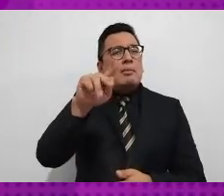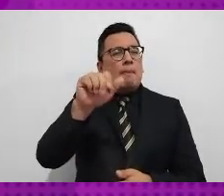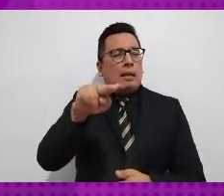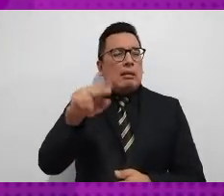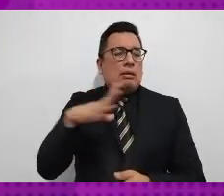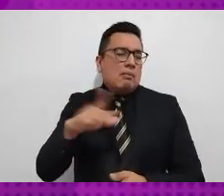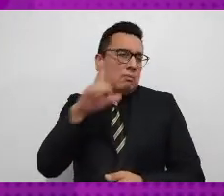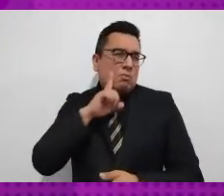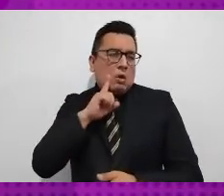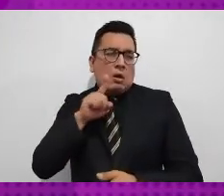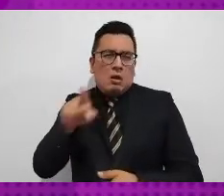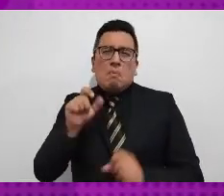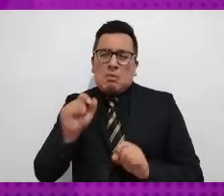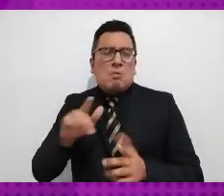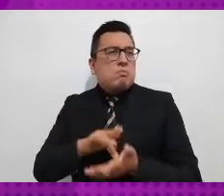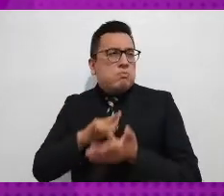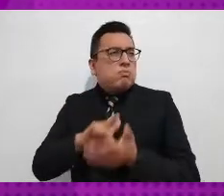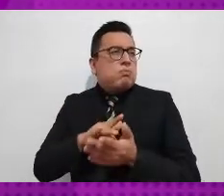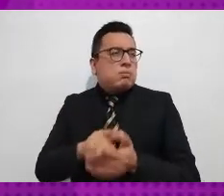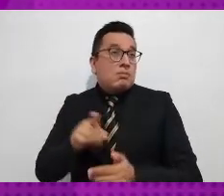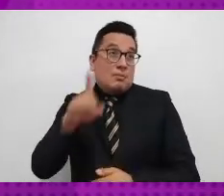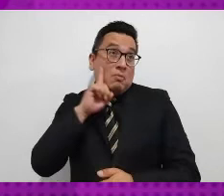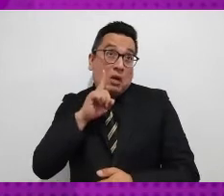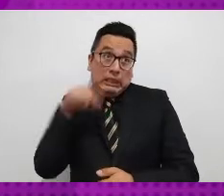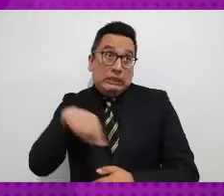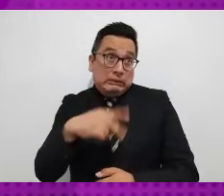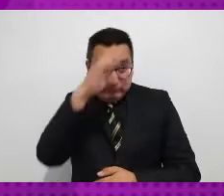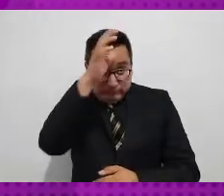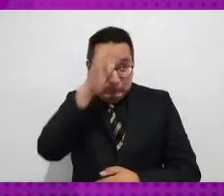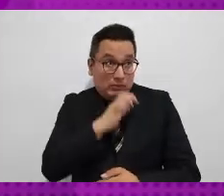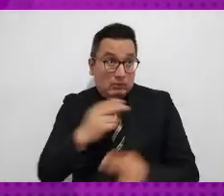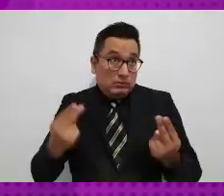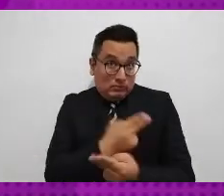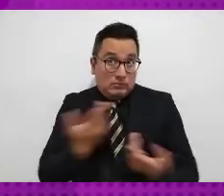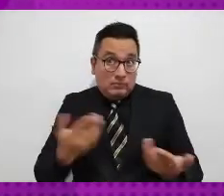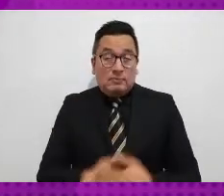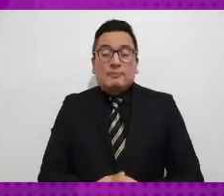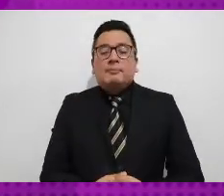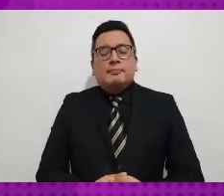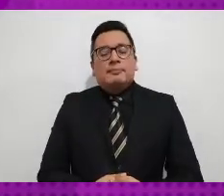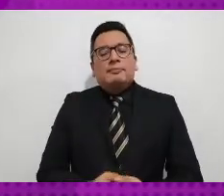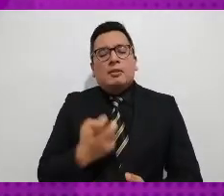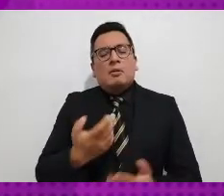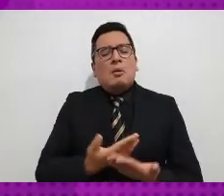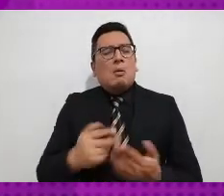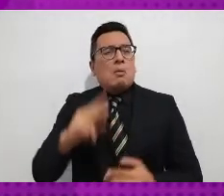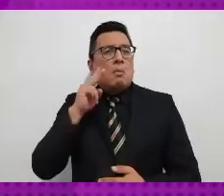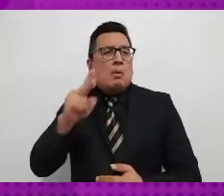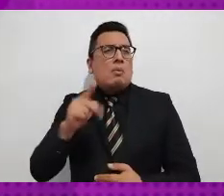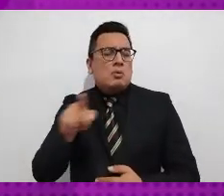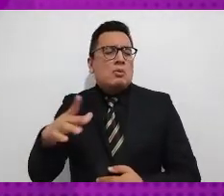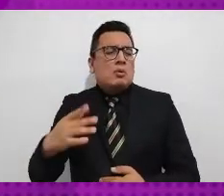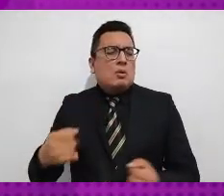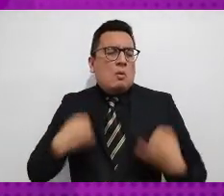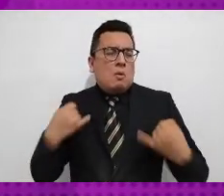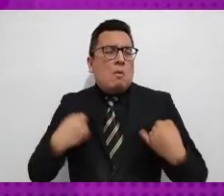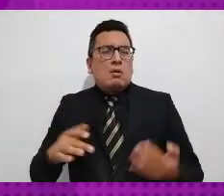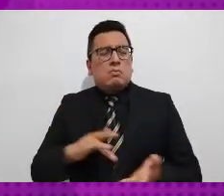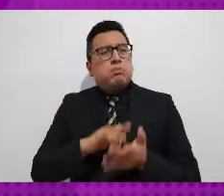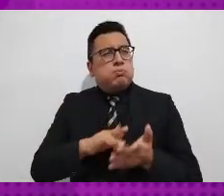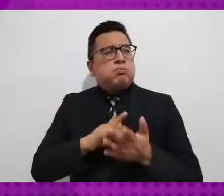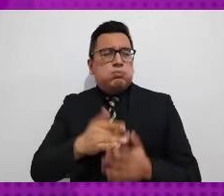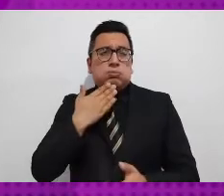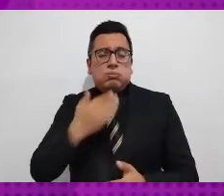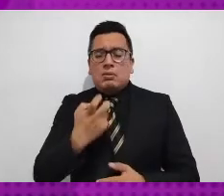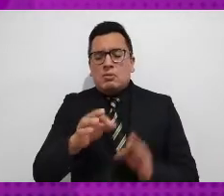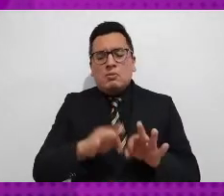están como en la parte millennial, ya están un poco más pues abiertos a esto, y es importante también que desde los ámbitos políticos se empiecen